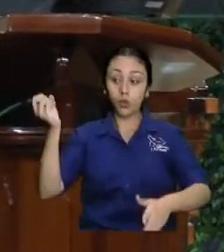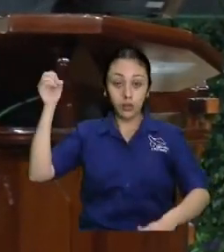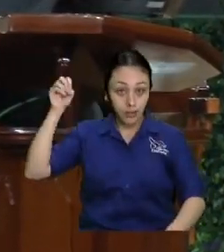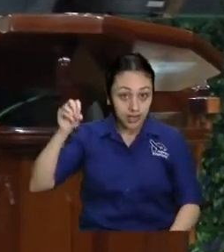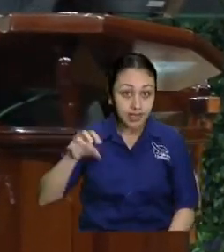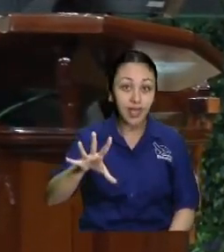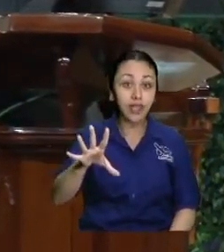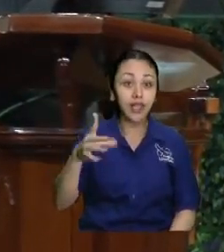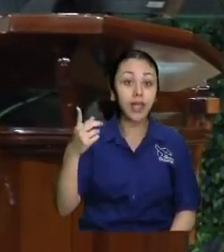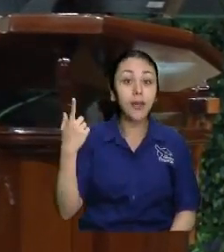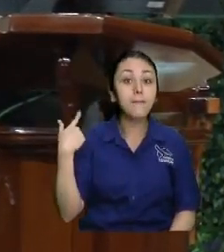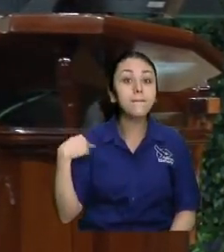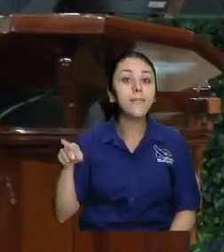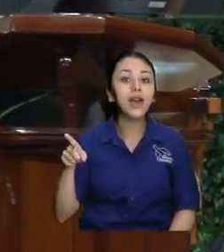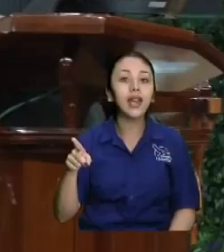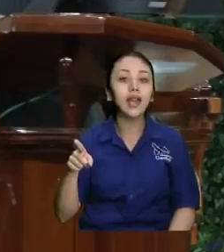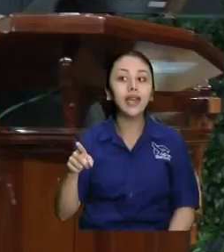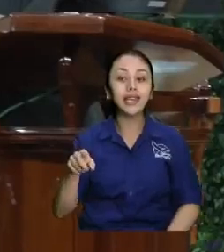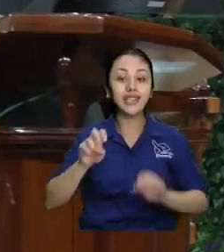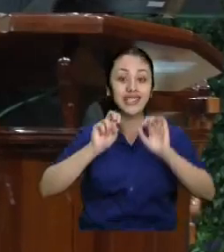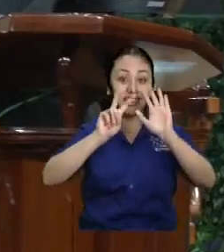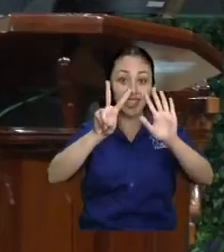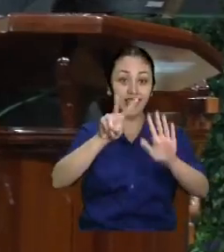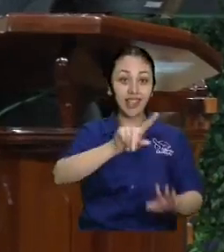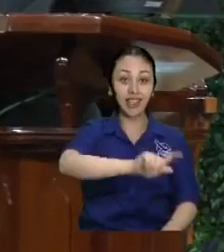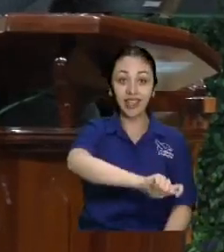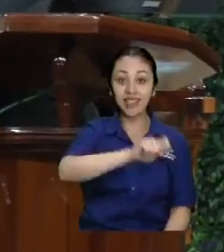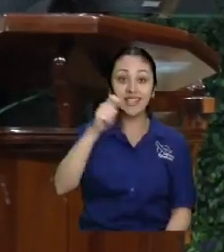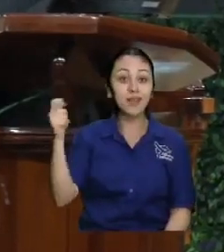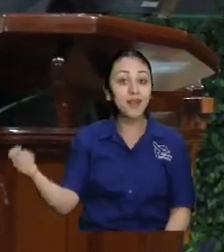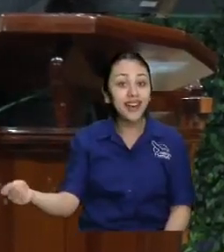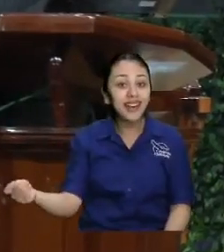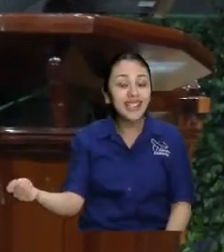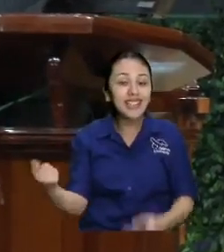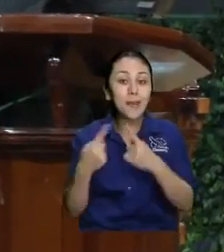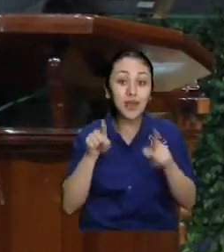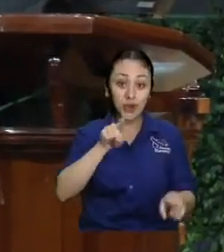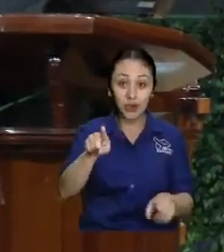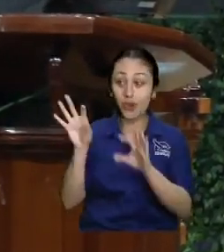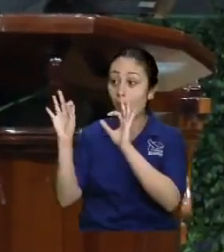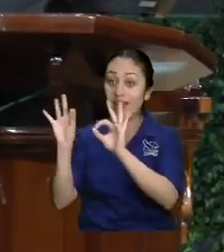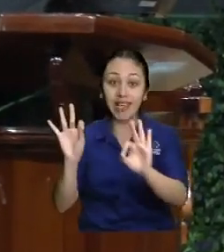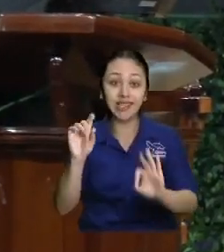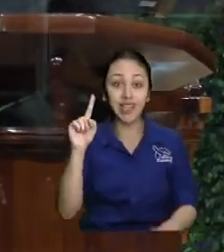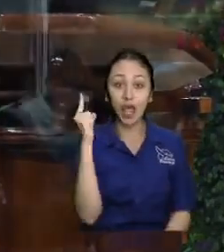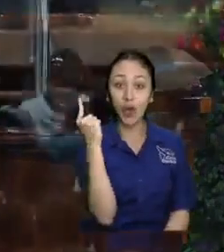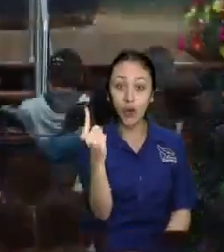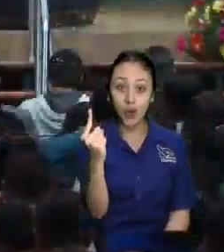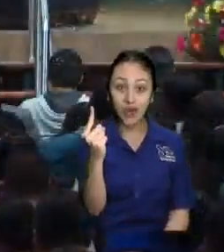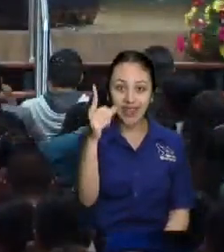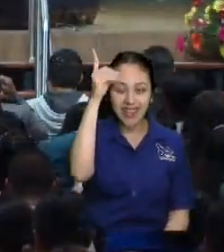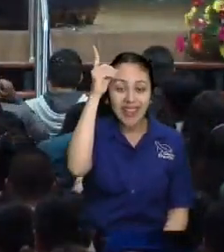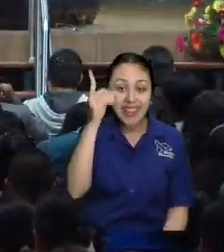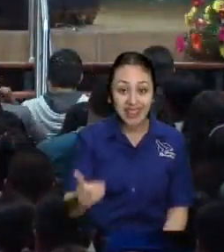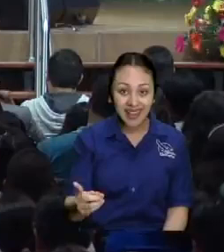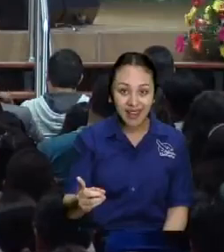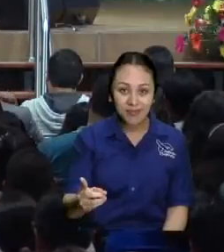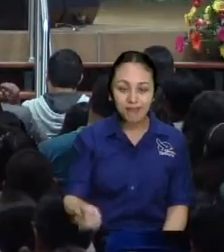menos 7 semanas. Pero tú te lo echaste en un día. En 40 minutos, ¿verdad?